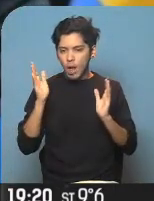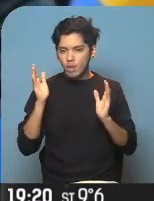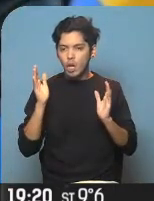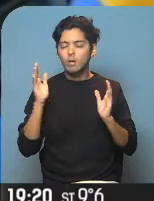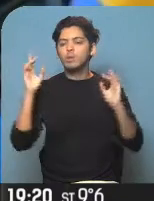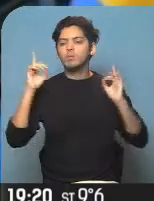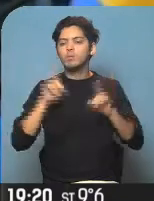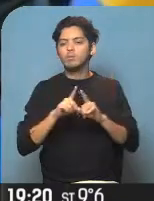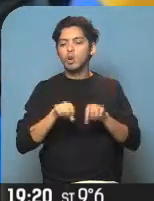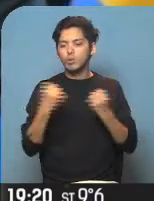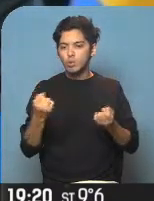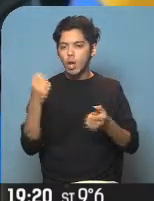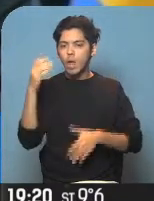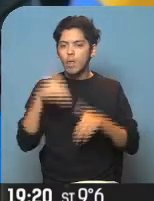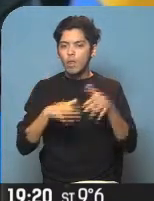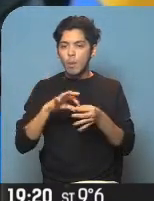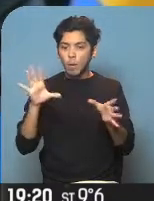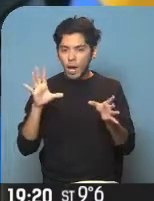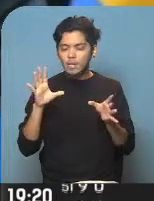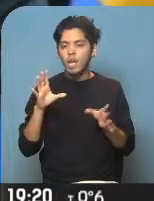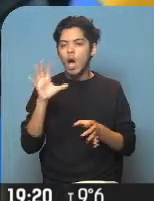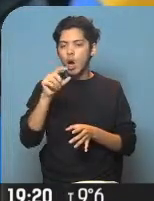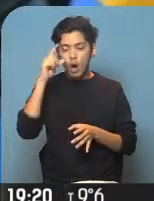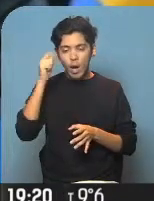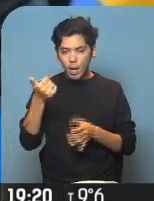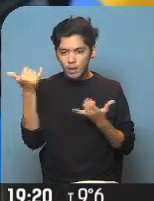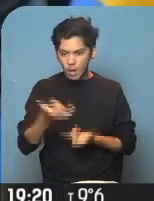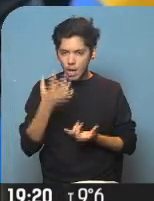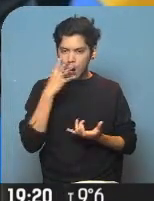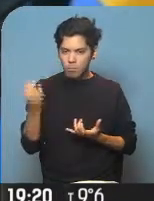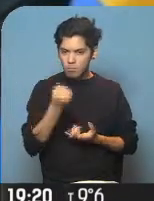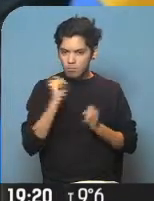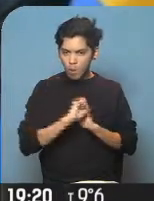del orden democrático, la OEA tiene un instrumento bien claro,